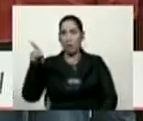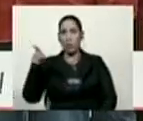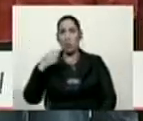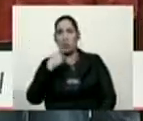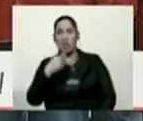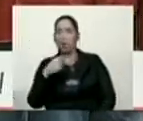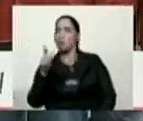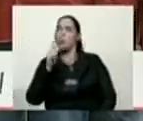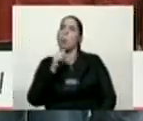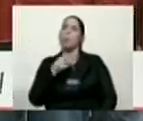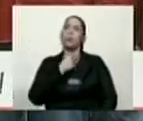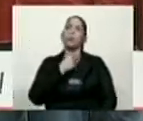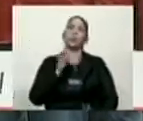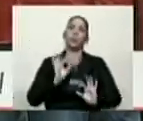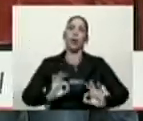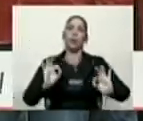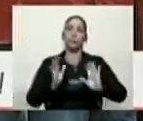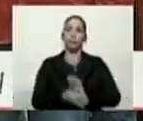hicieron en Venezuela,